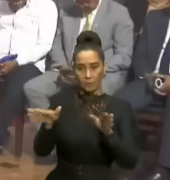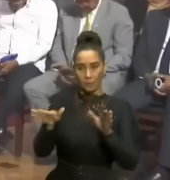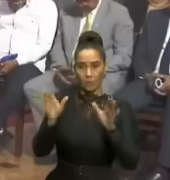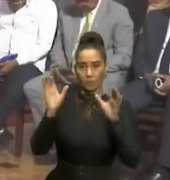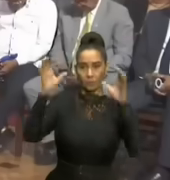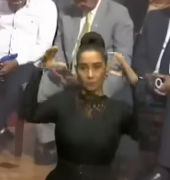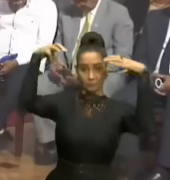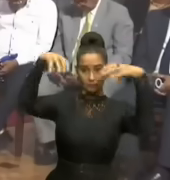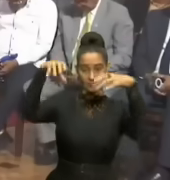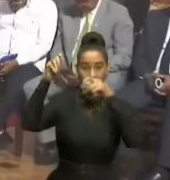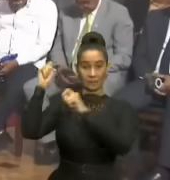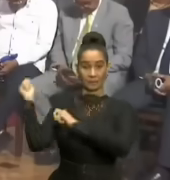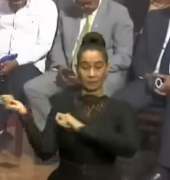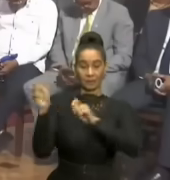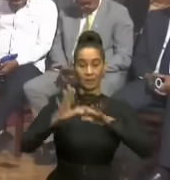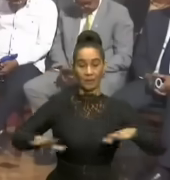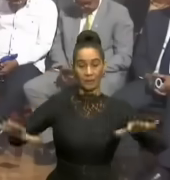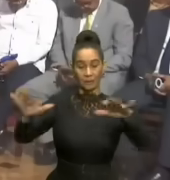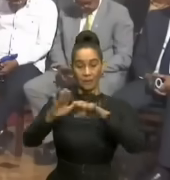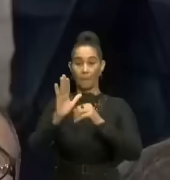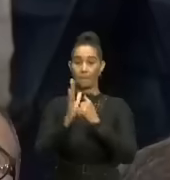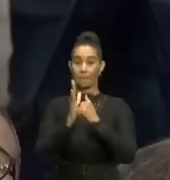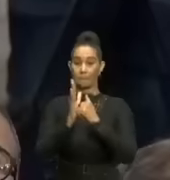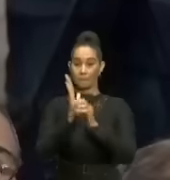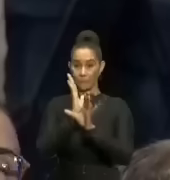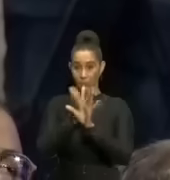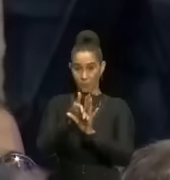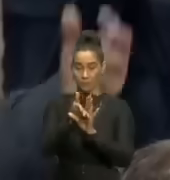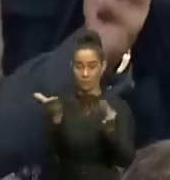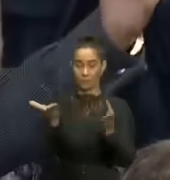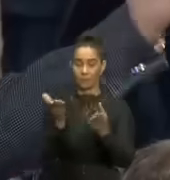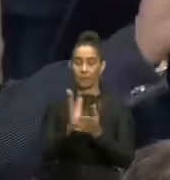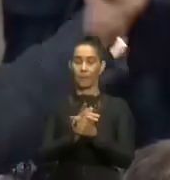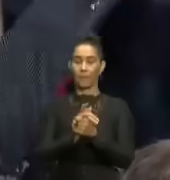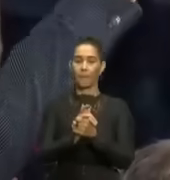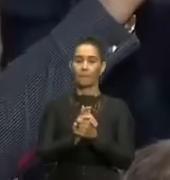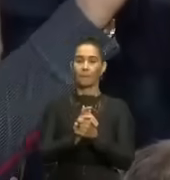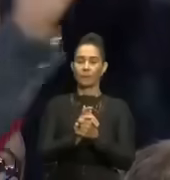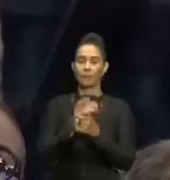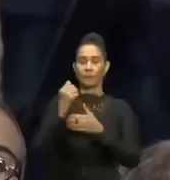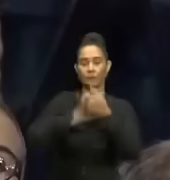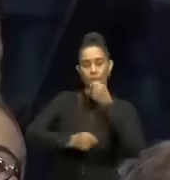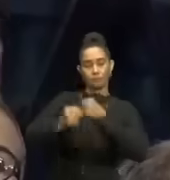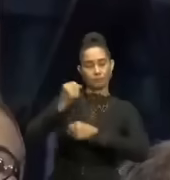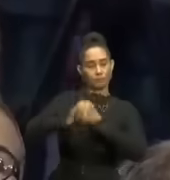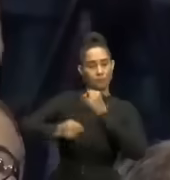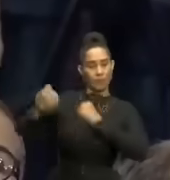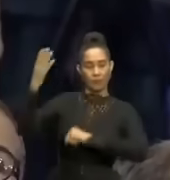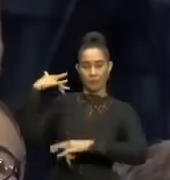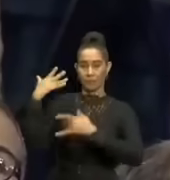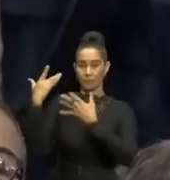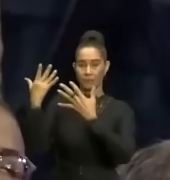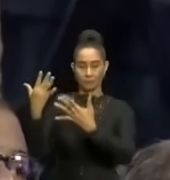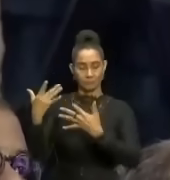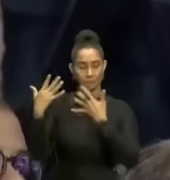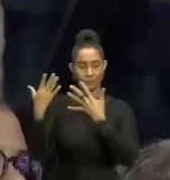estadio también de béisbol en la ciudad de Bonao. O sea que décadas de incertidumbre